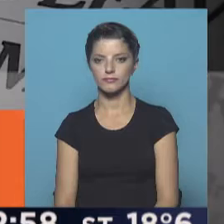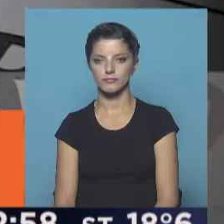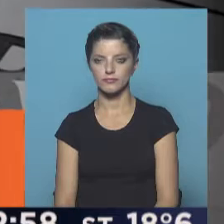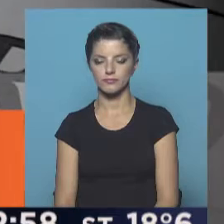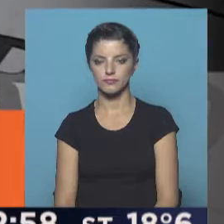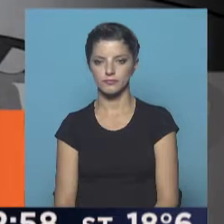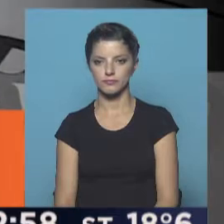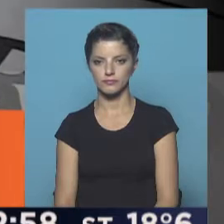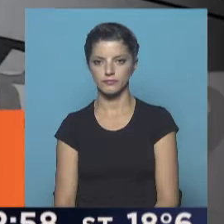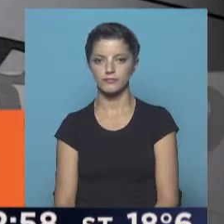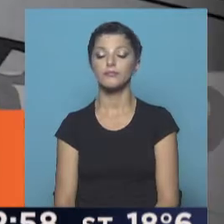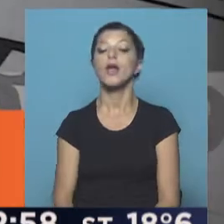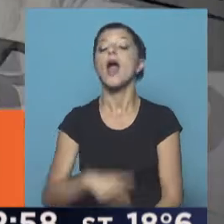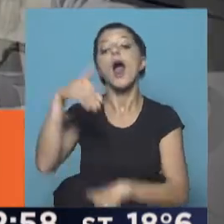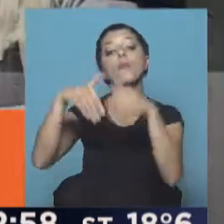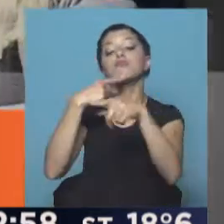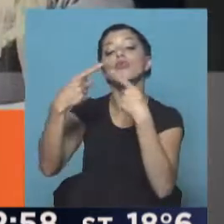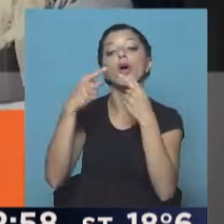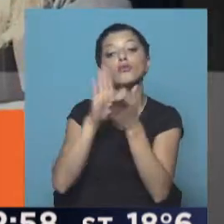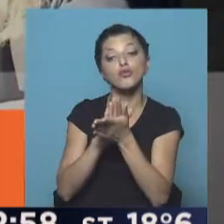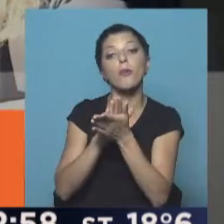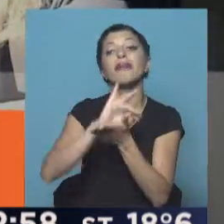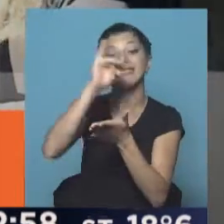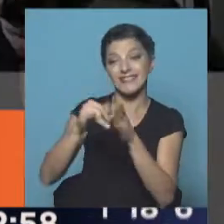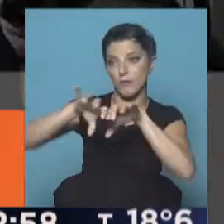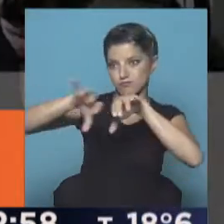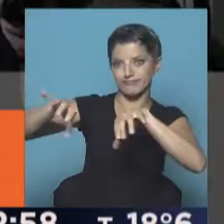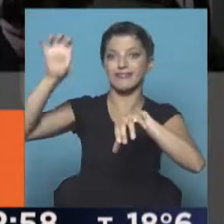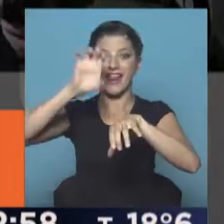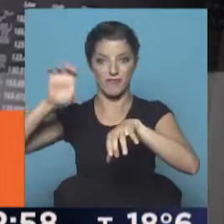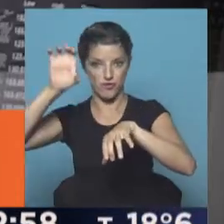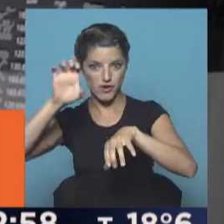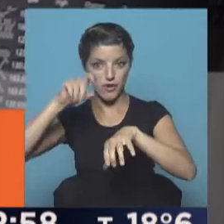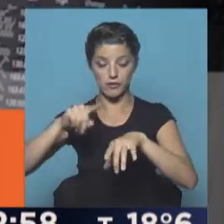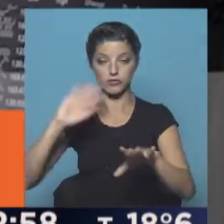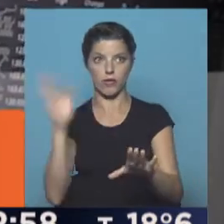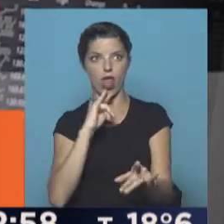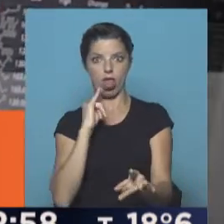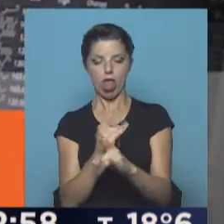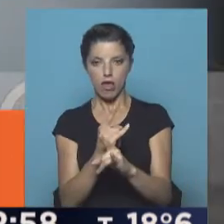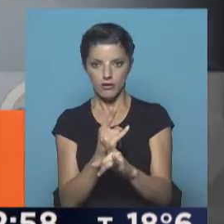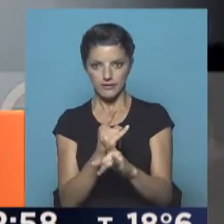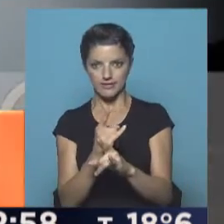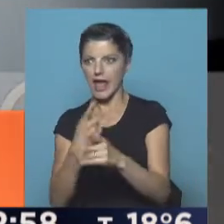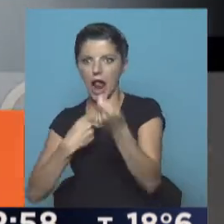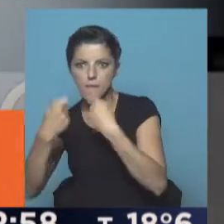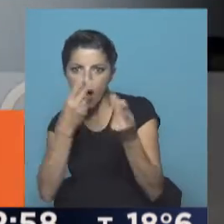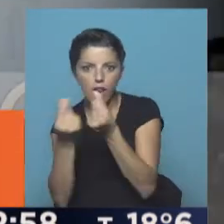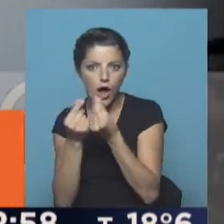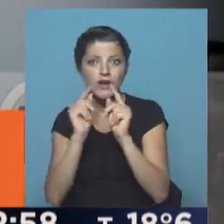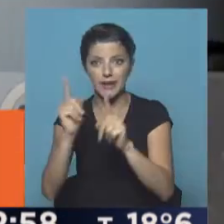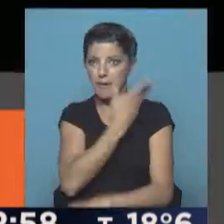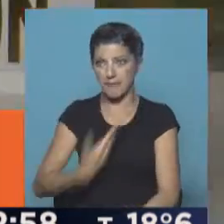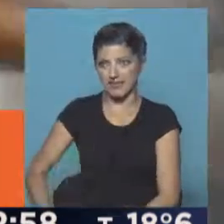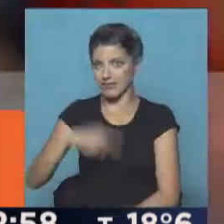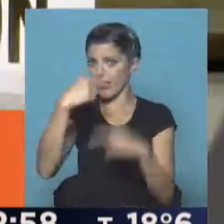La victoria del sí en el referendo sobre la salida del Reino Unido de la Unión Europea tomó por sorpresa tanto a los mercados financieros como a los líderes